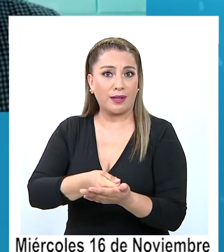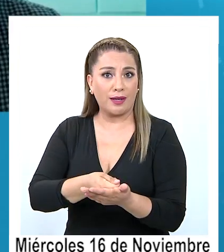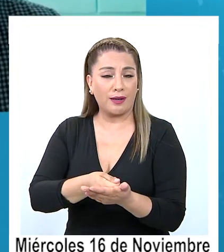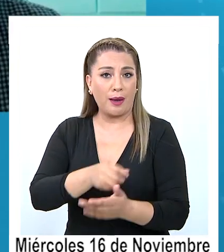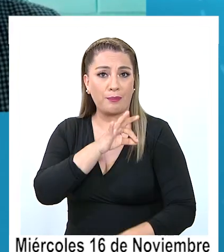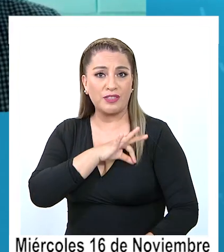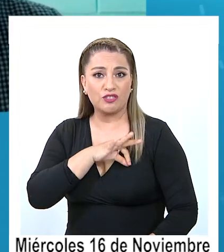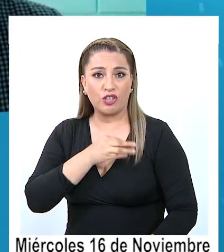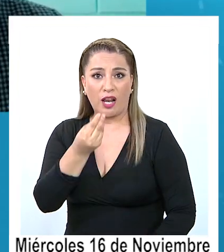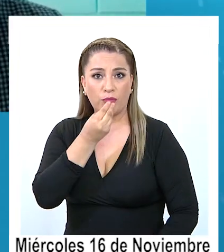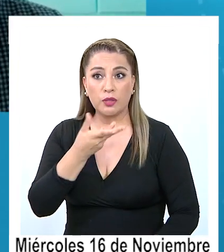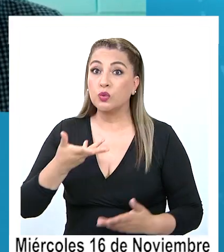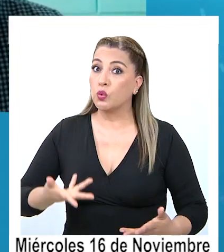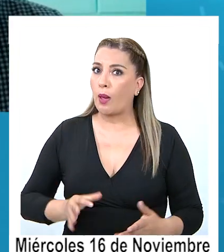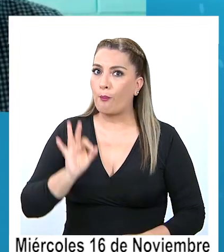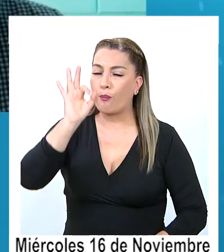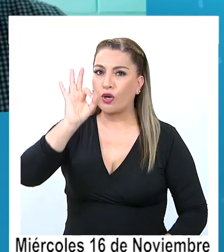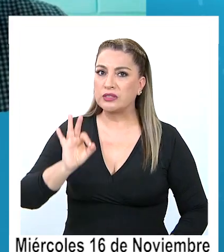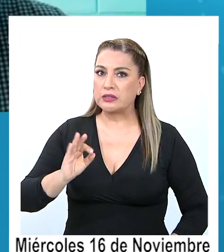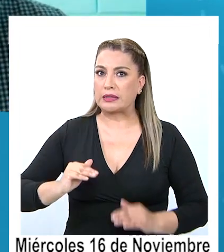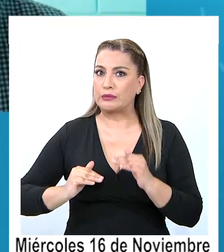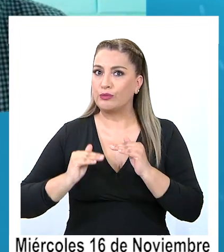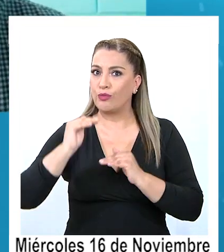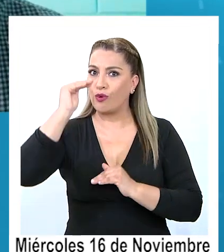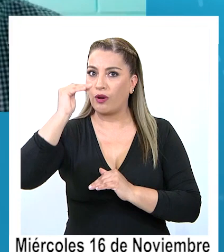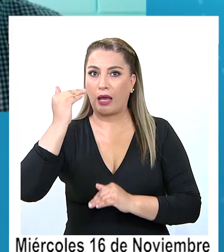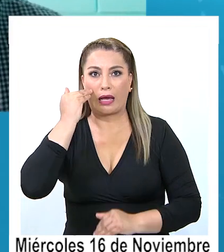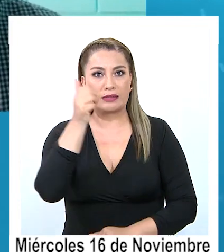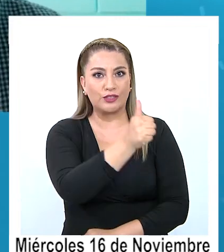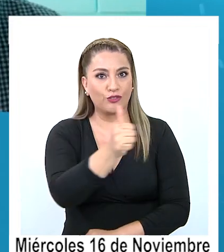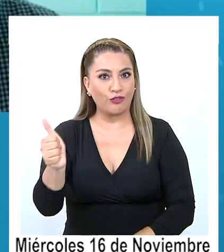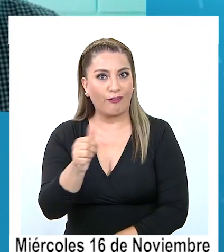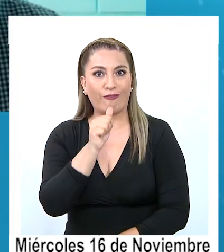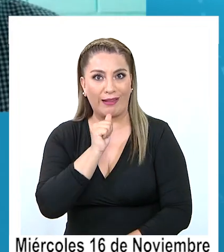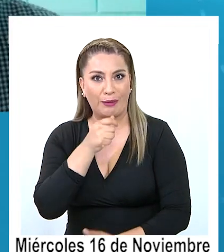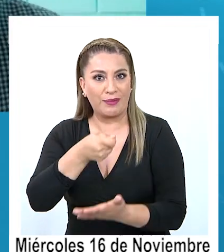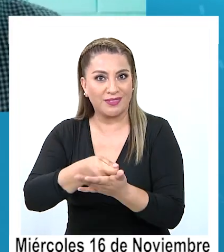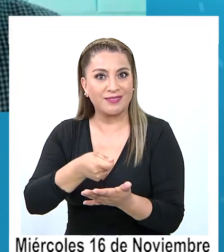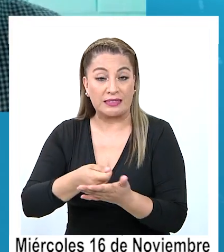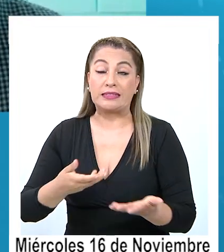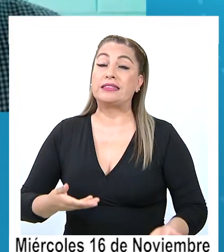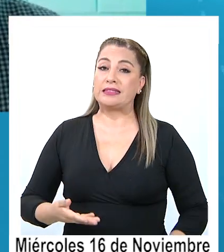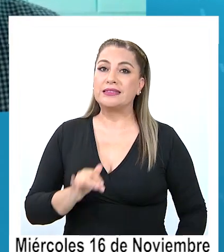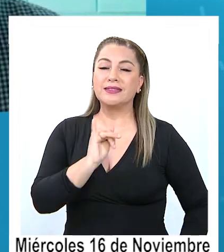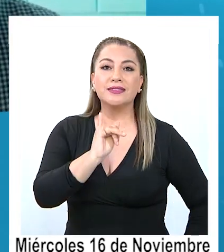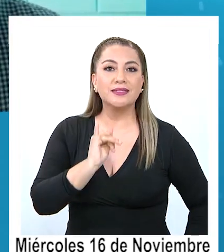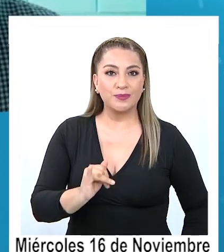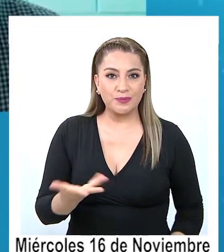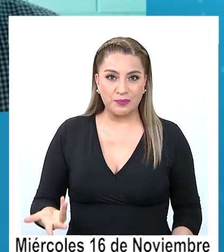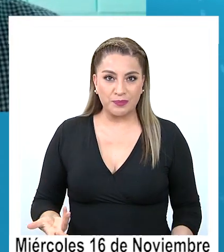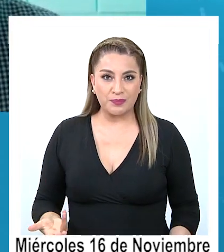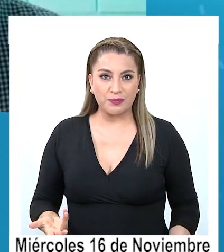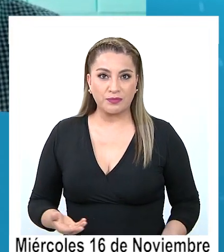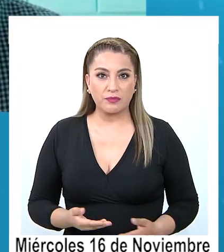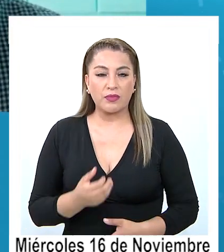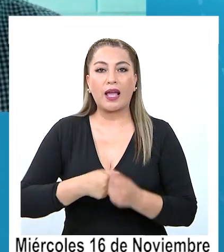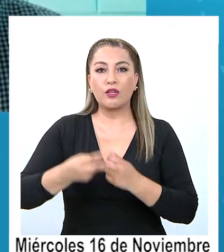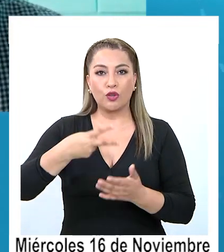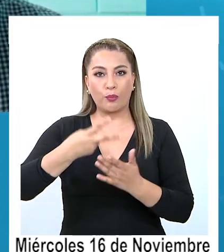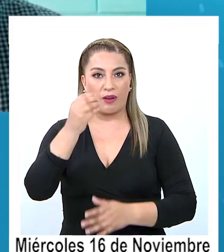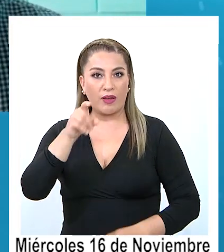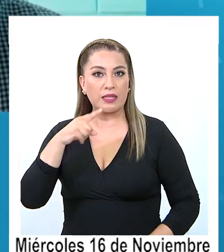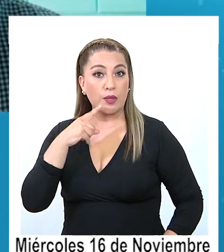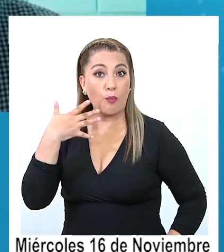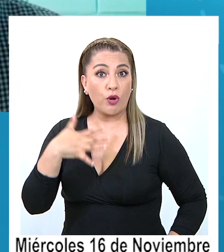la pensión. Es una cifra muy alta, pero casi todos, digo. Exacto. Efectivamente, bueno, esto. El año 2020